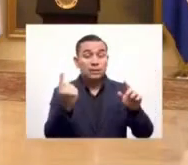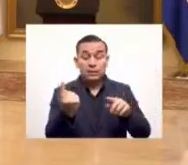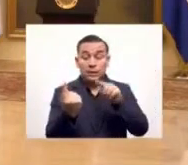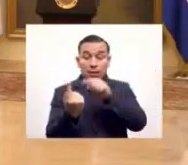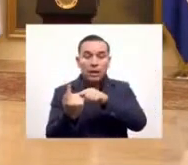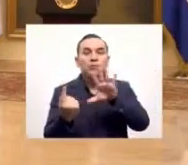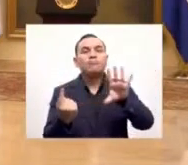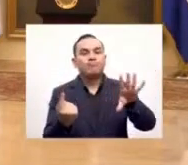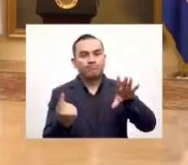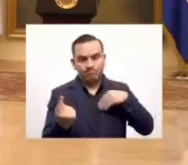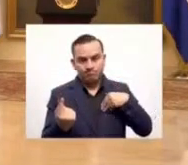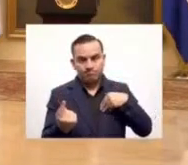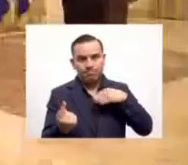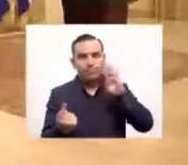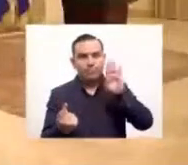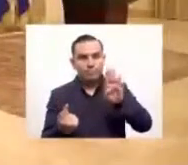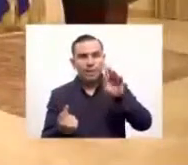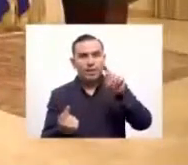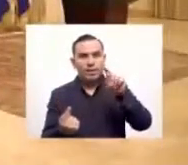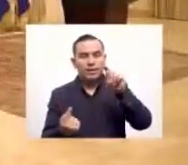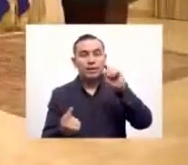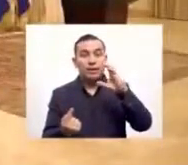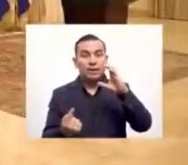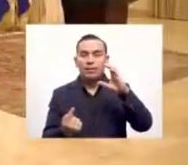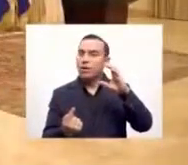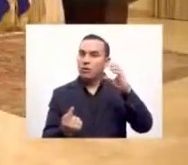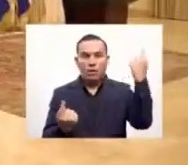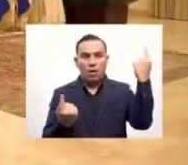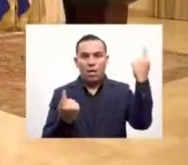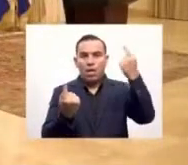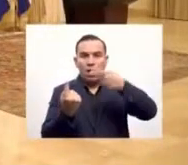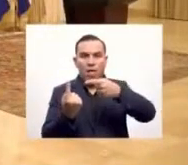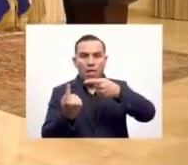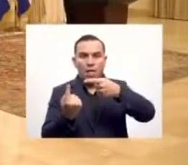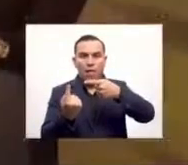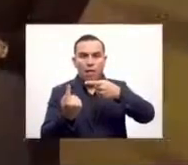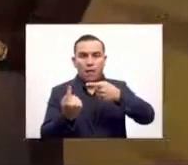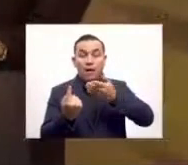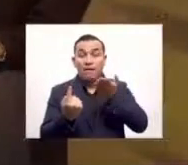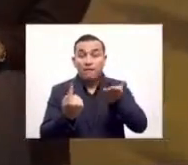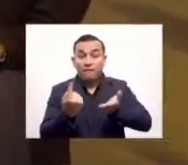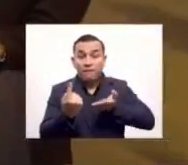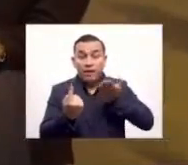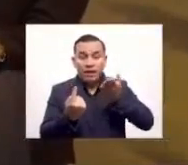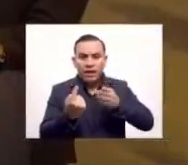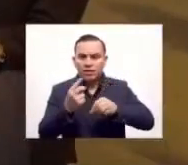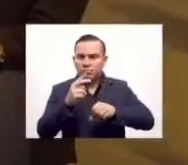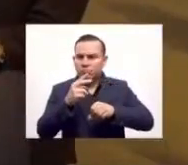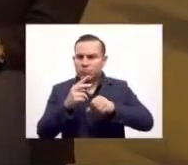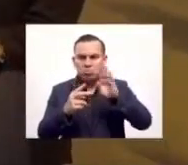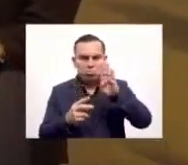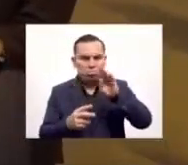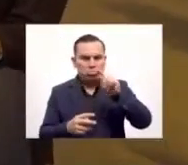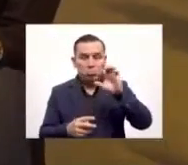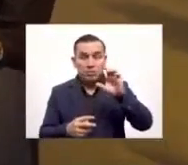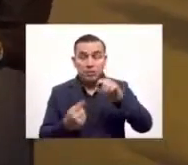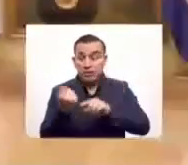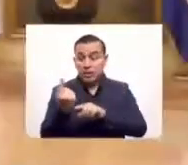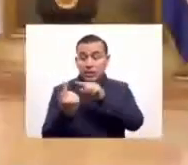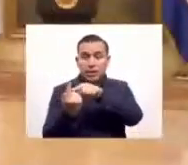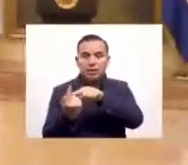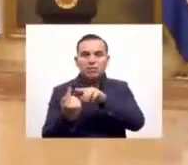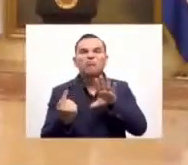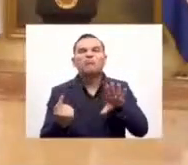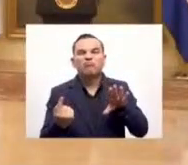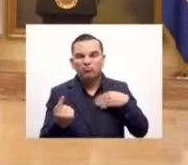límites en este ecosistema. O sea, ya puede pasar cualquier cosa. Y que le falle la aplicación en el momento. Que le falle.